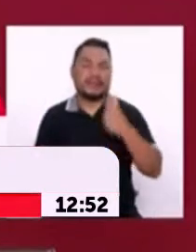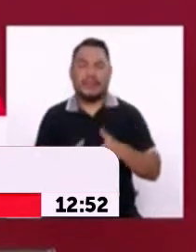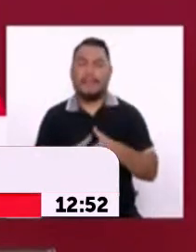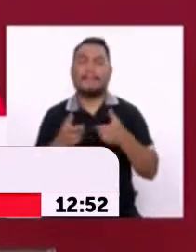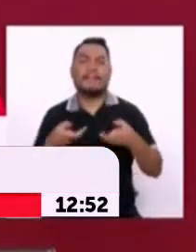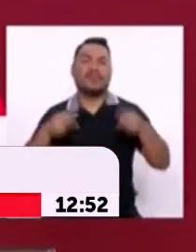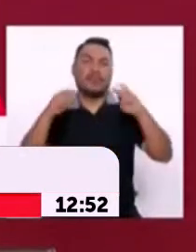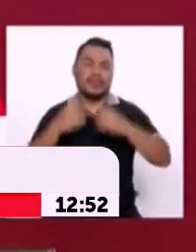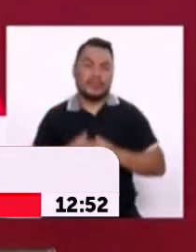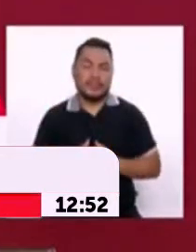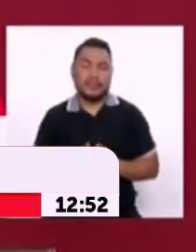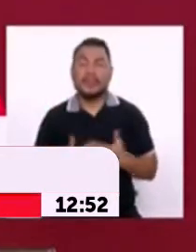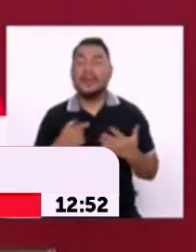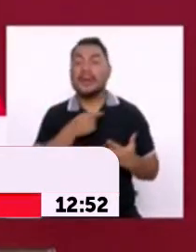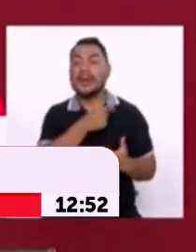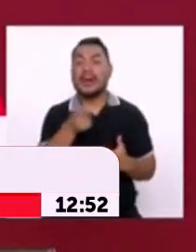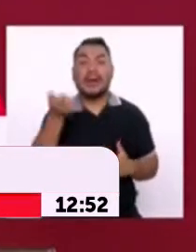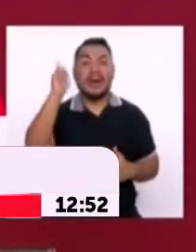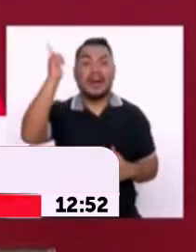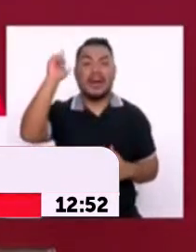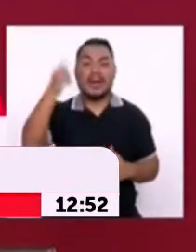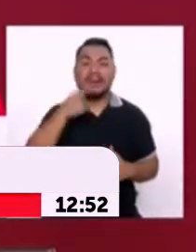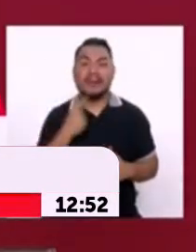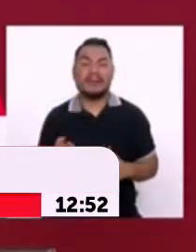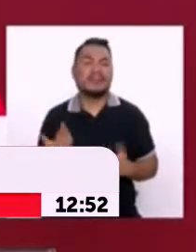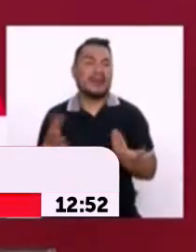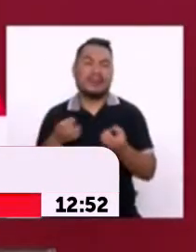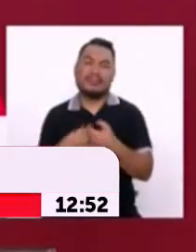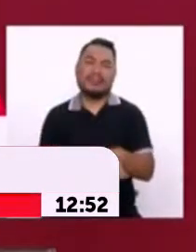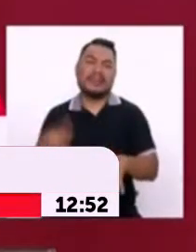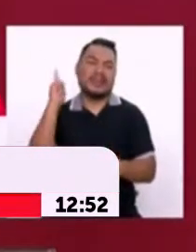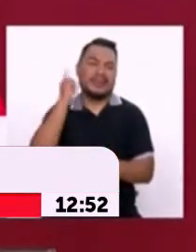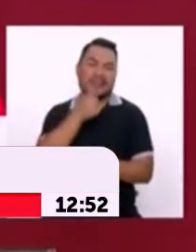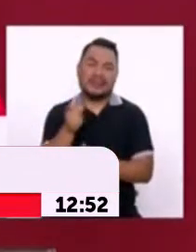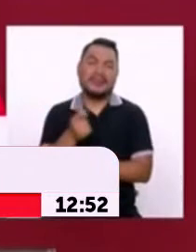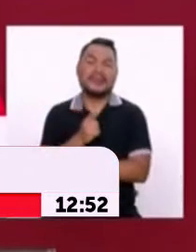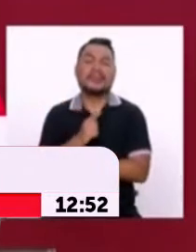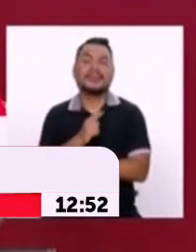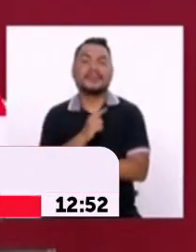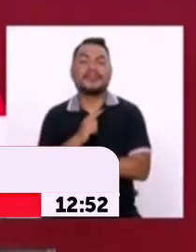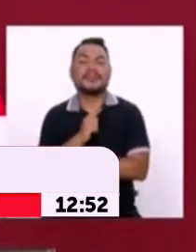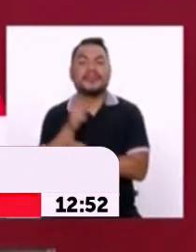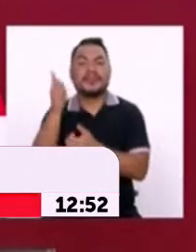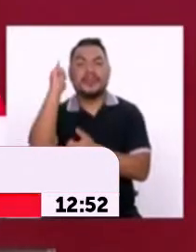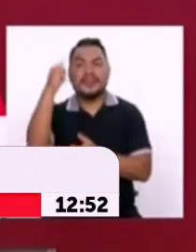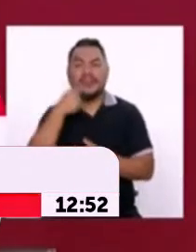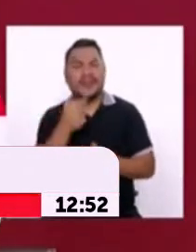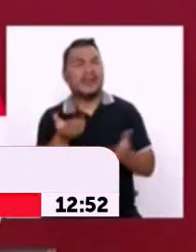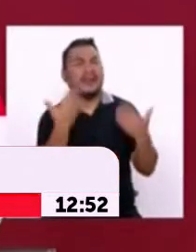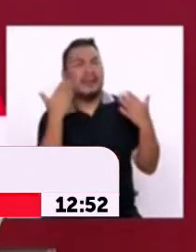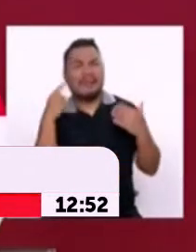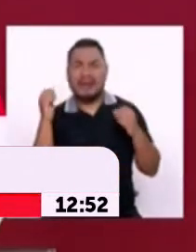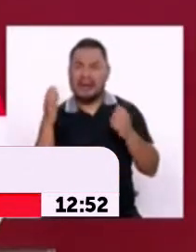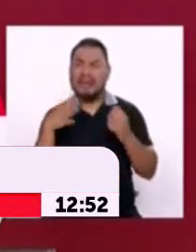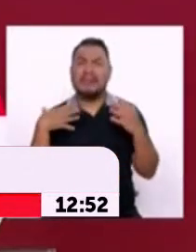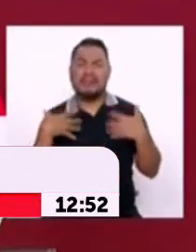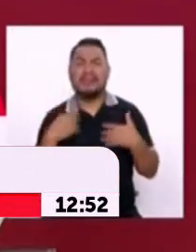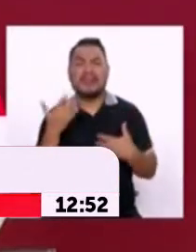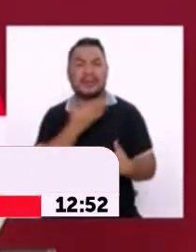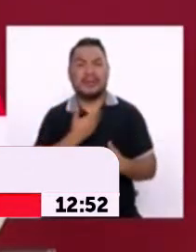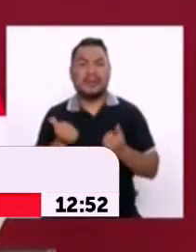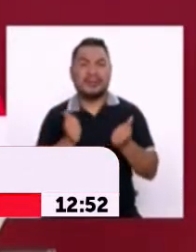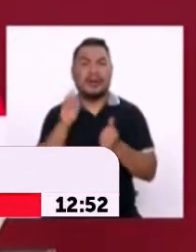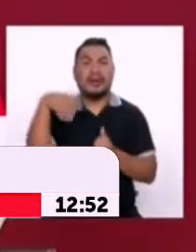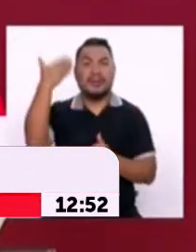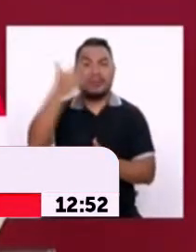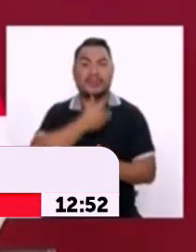ahí andan caminando algunos líderes que ya perdieron su liderazgo con ese ámbito de querer recuperar y ser candidatos